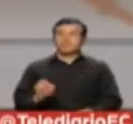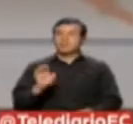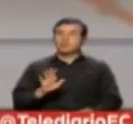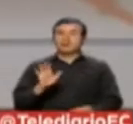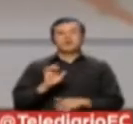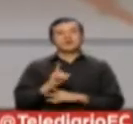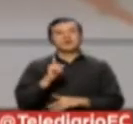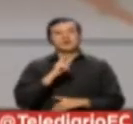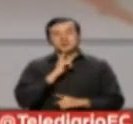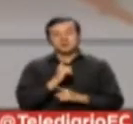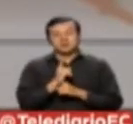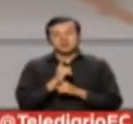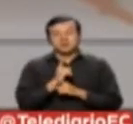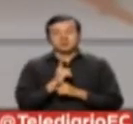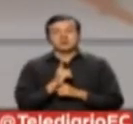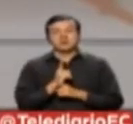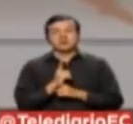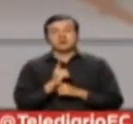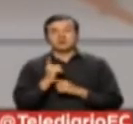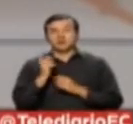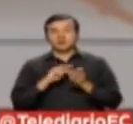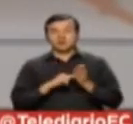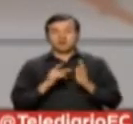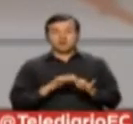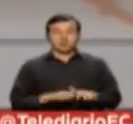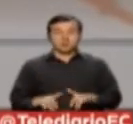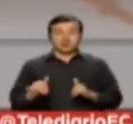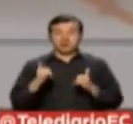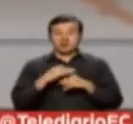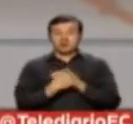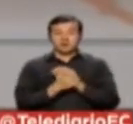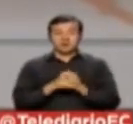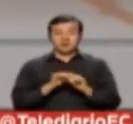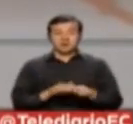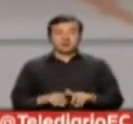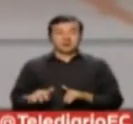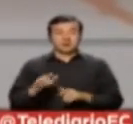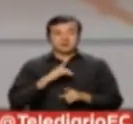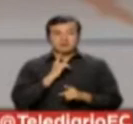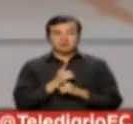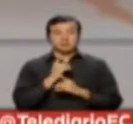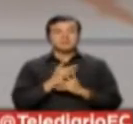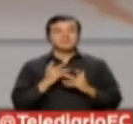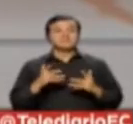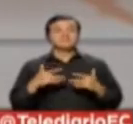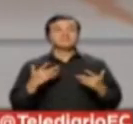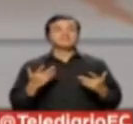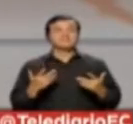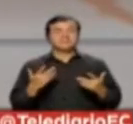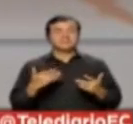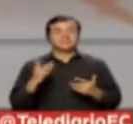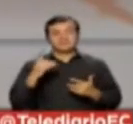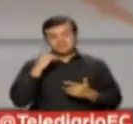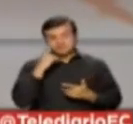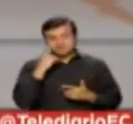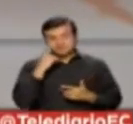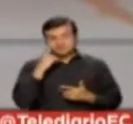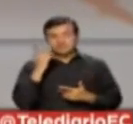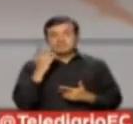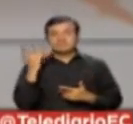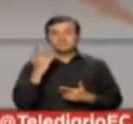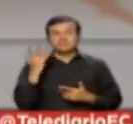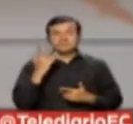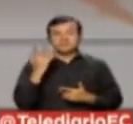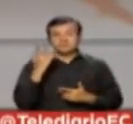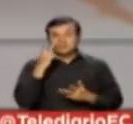tiene que recoger los recursos informáticos que existen ahora a la vez que también regresa a ver por ejemplo